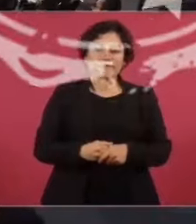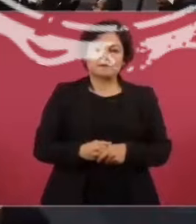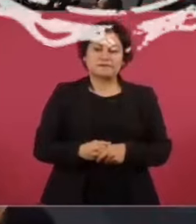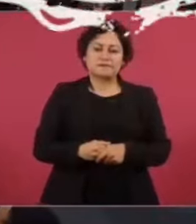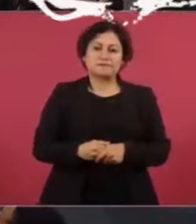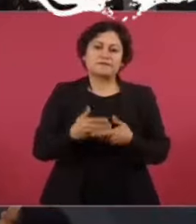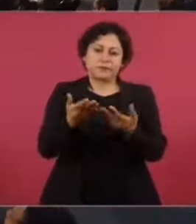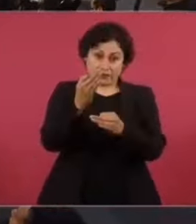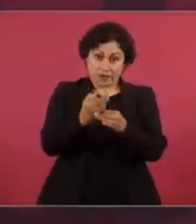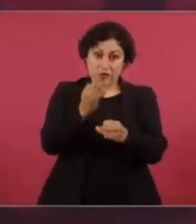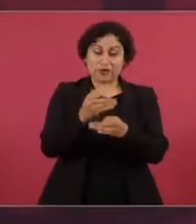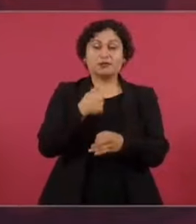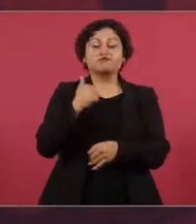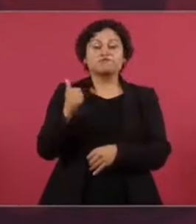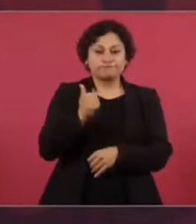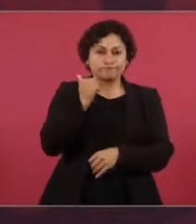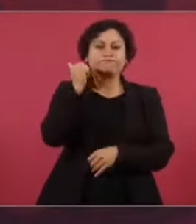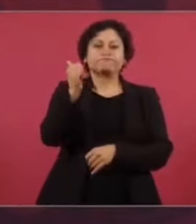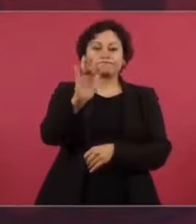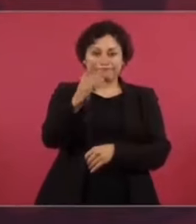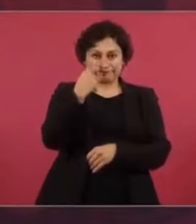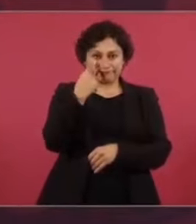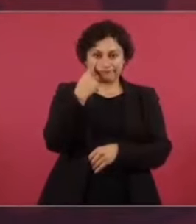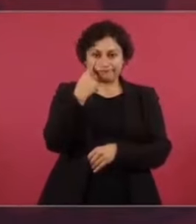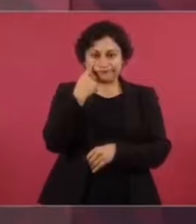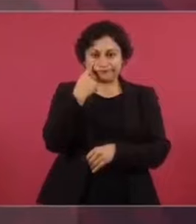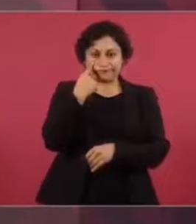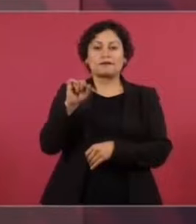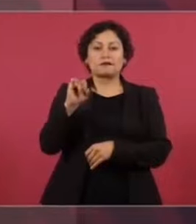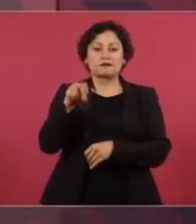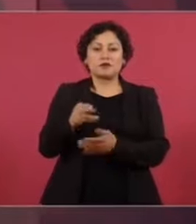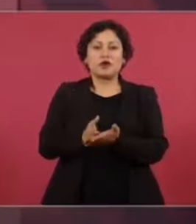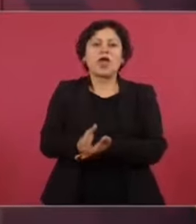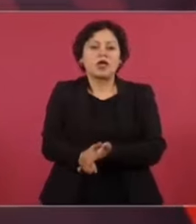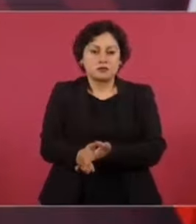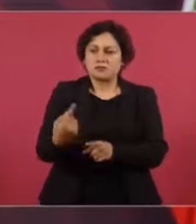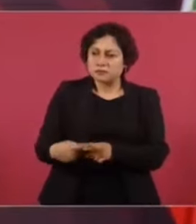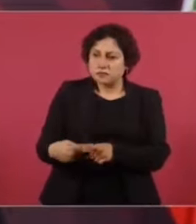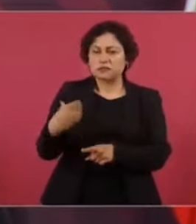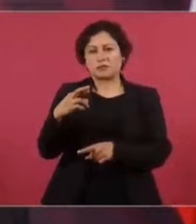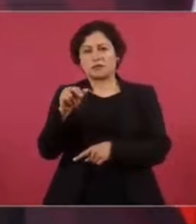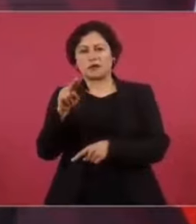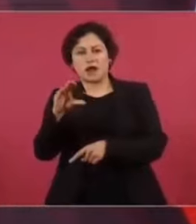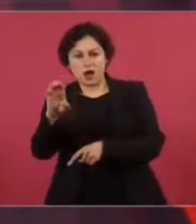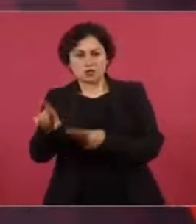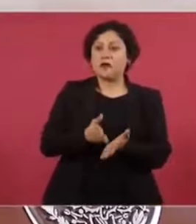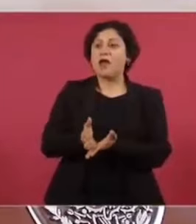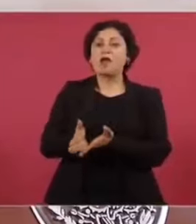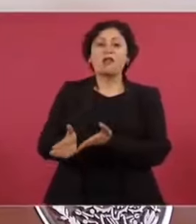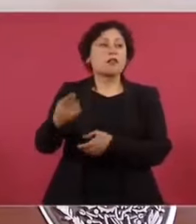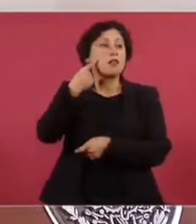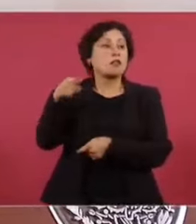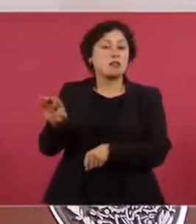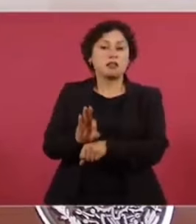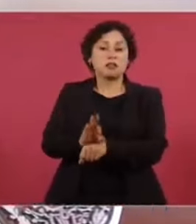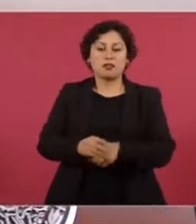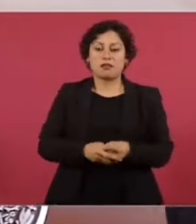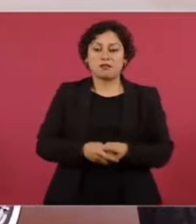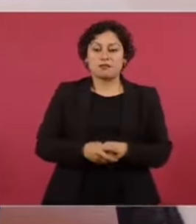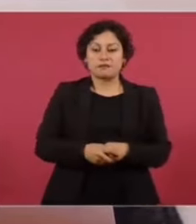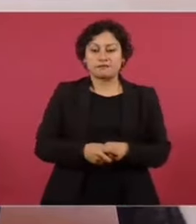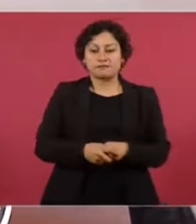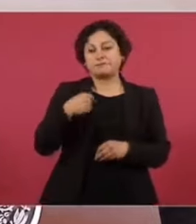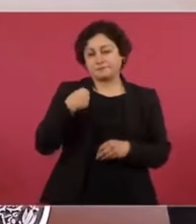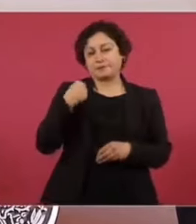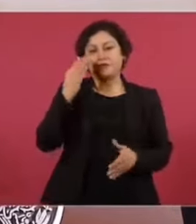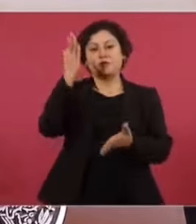Y también aprovecho porque se metieron de oficiosos los de Univisión, Krause y Ramos, ahora que estuve